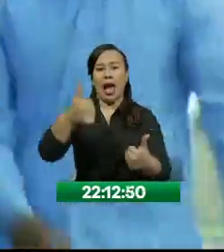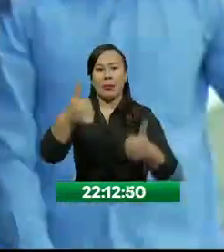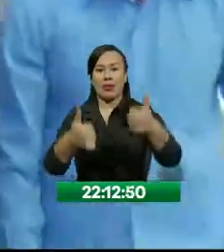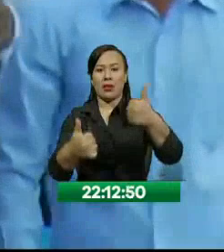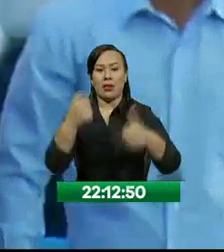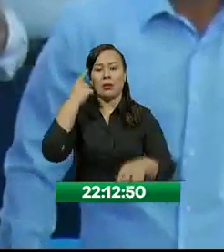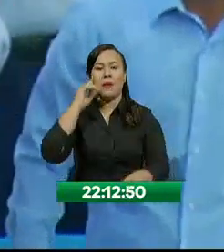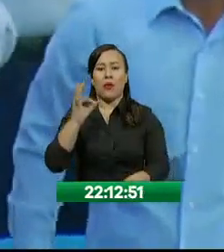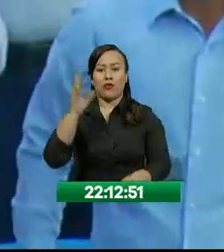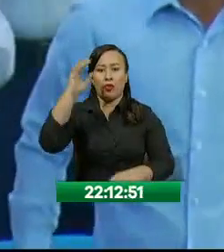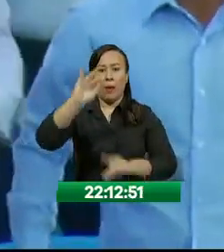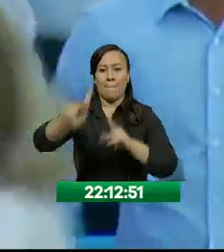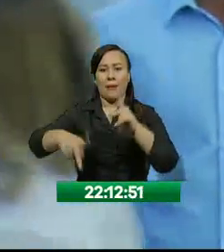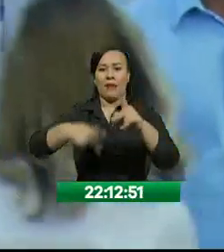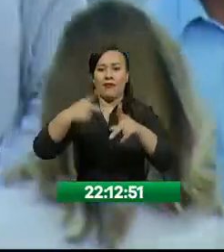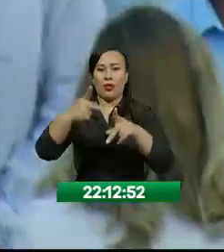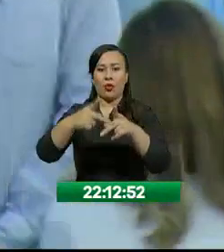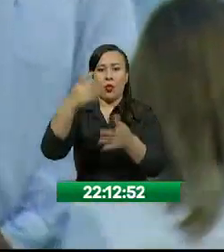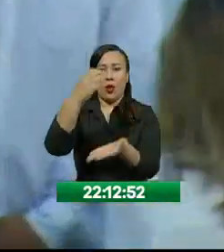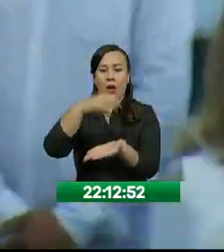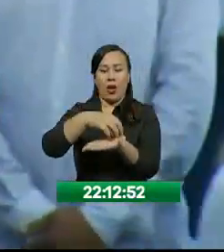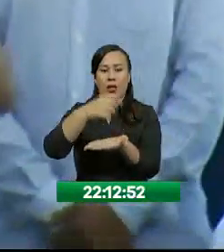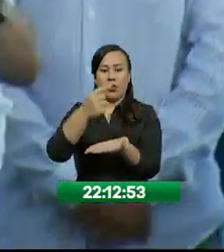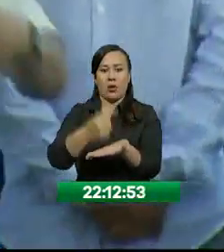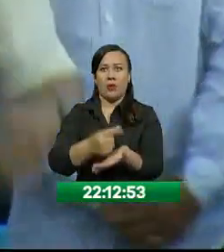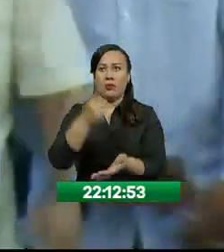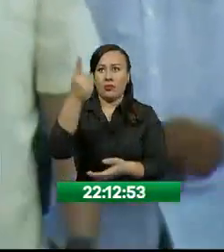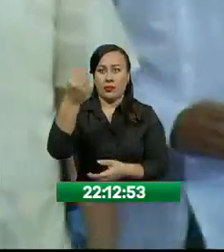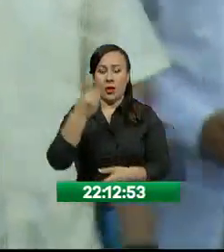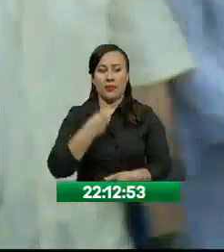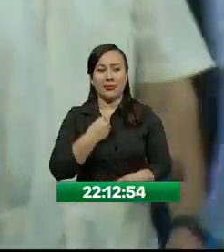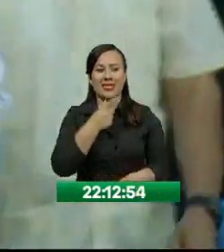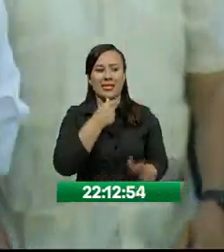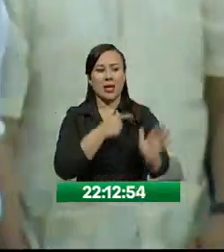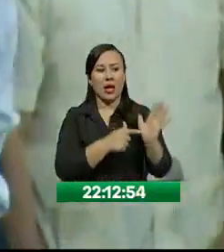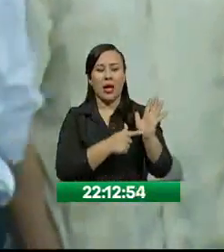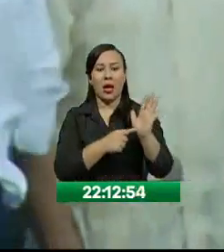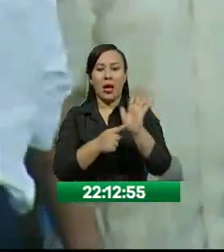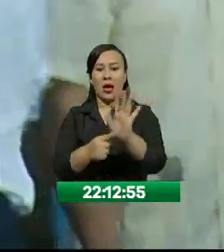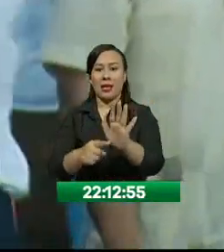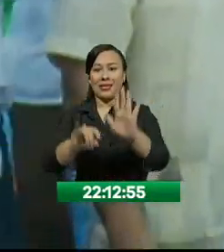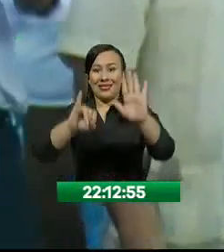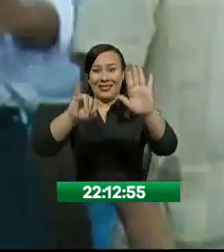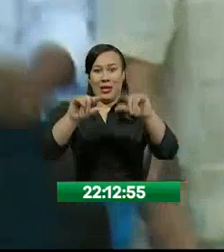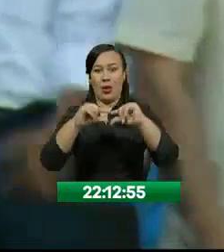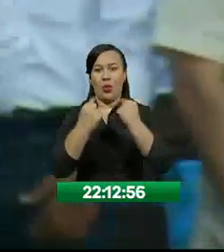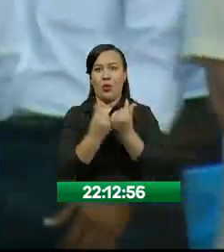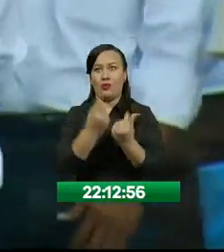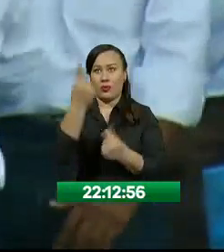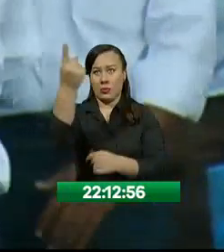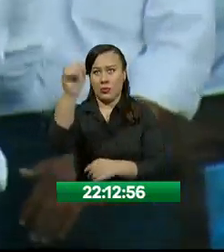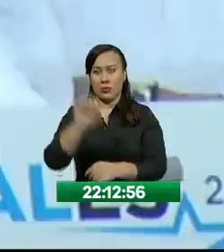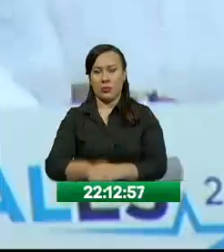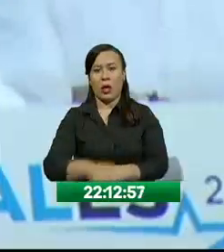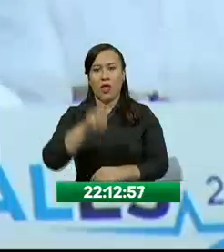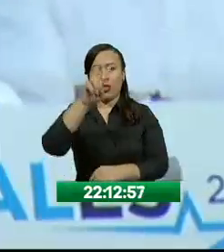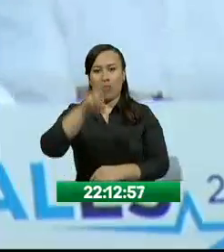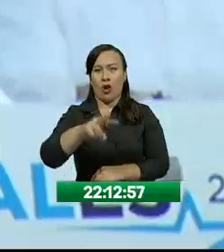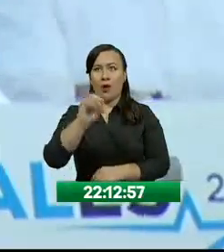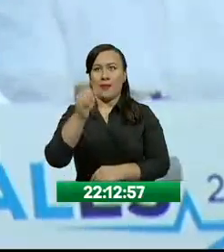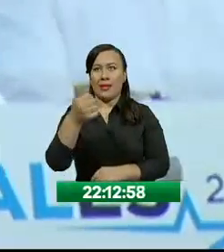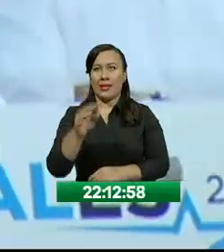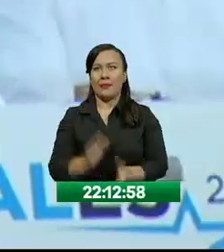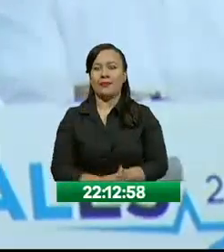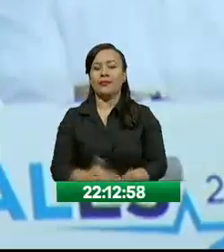del Guayas, por el Partido Social Cristiano Madera de Guerrero, para las elecciones seccionales 2019. Poner a